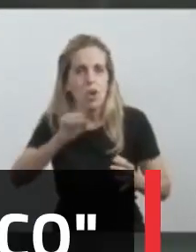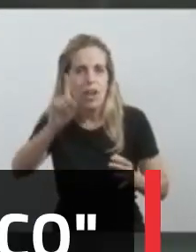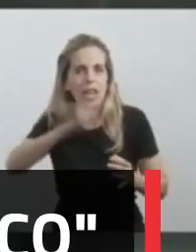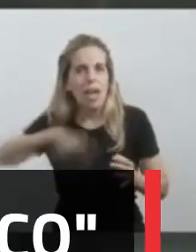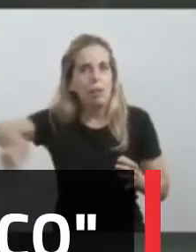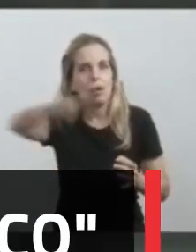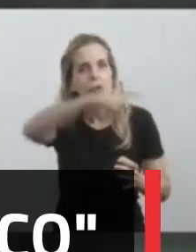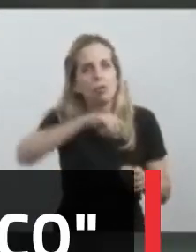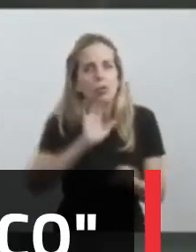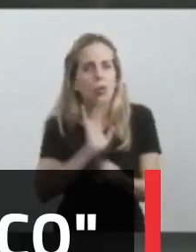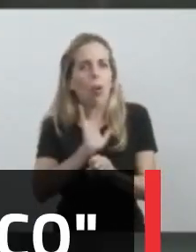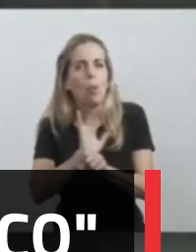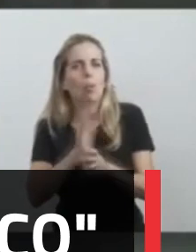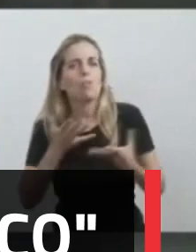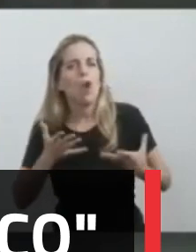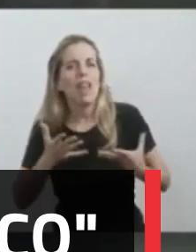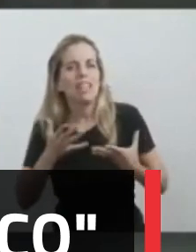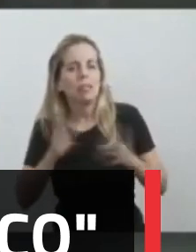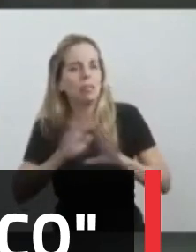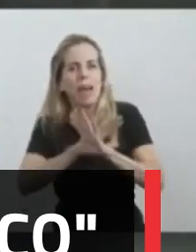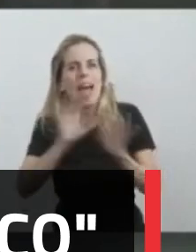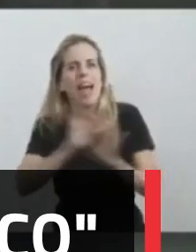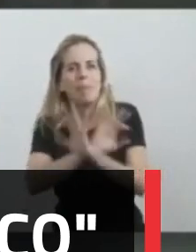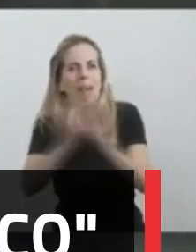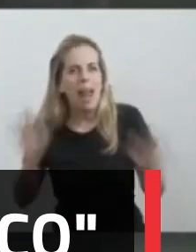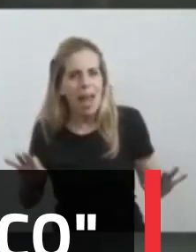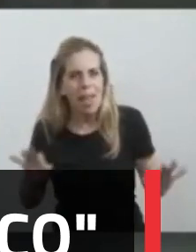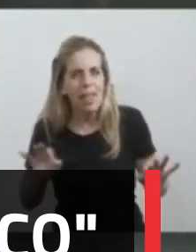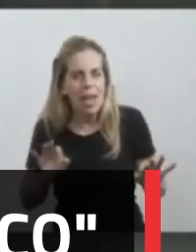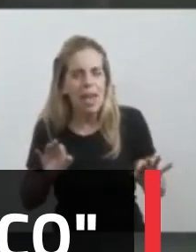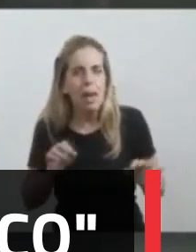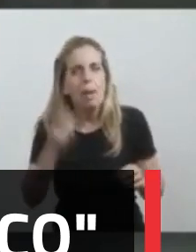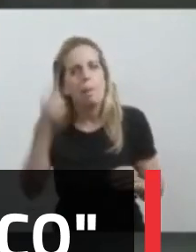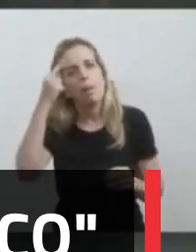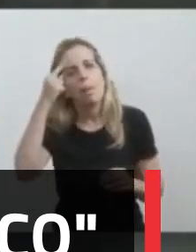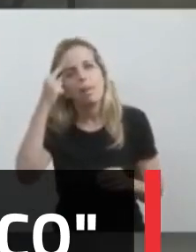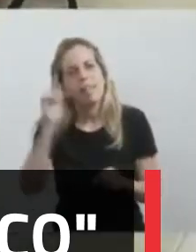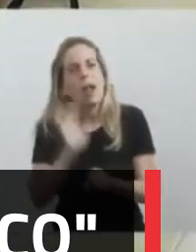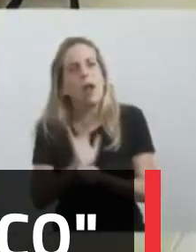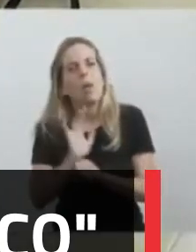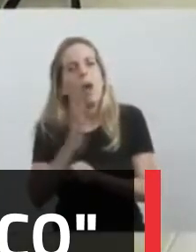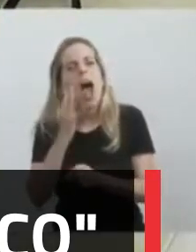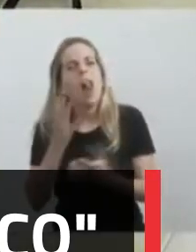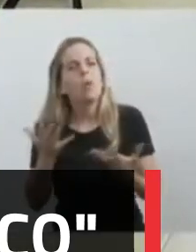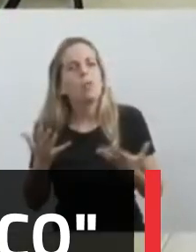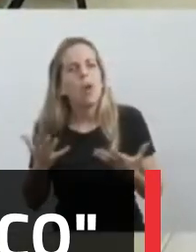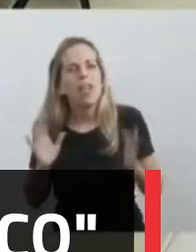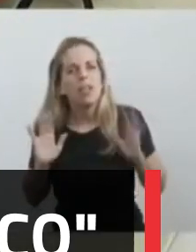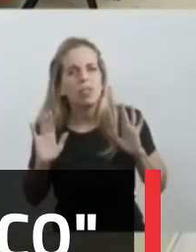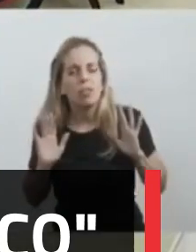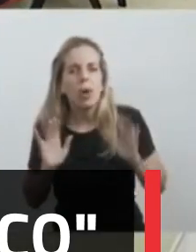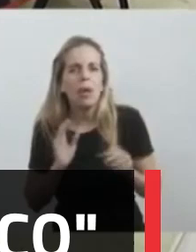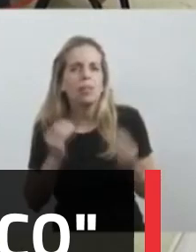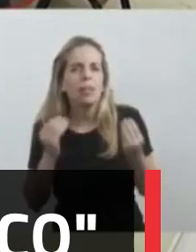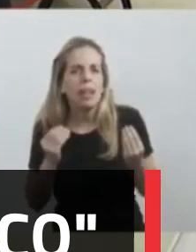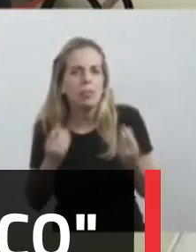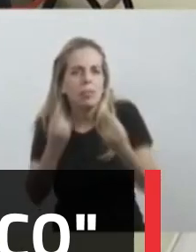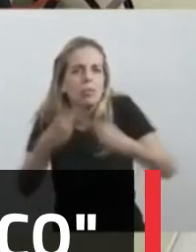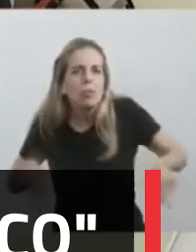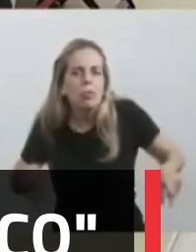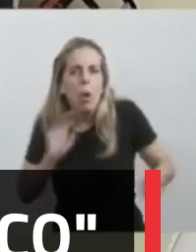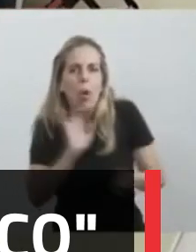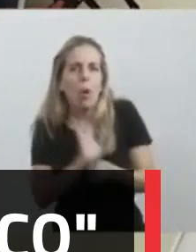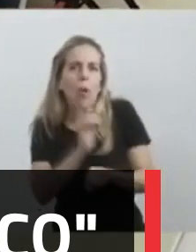carga para nadie. Porque además una carga es algo que hace que a uno lo tienen de un